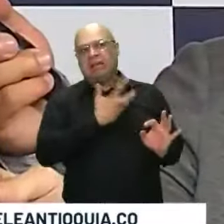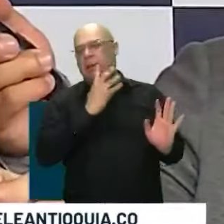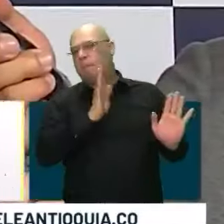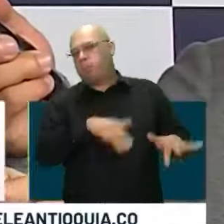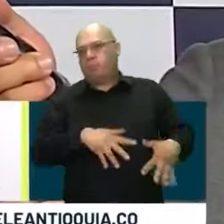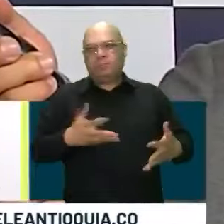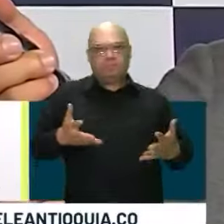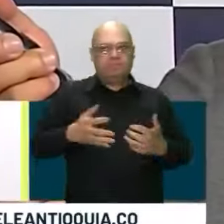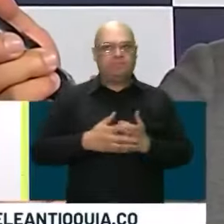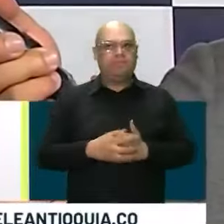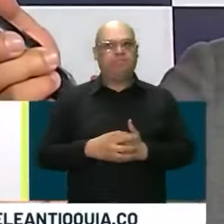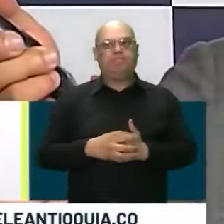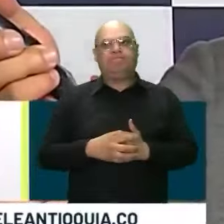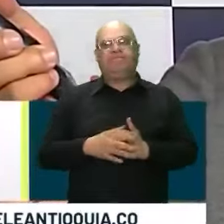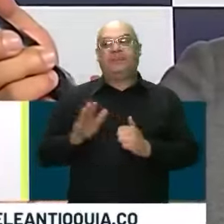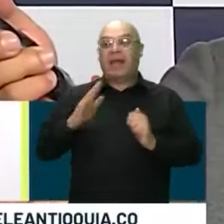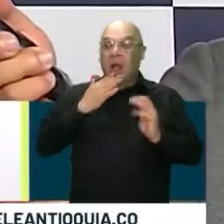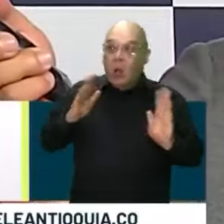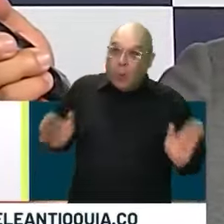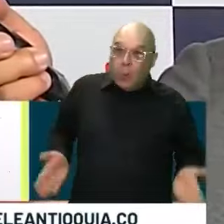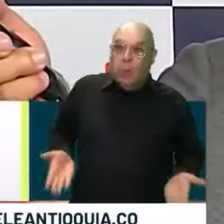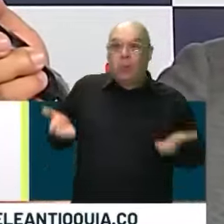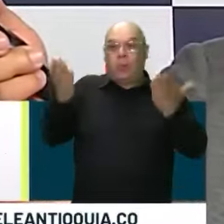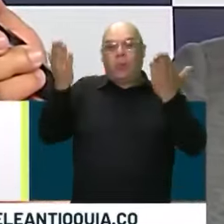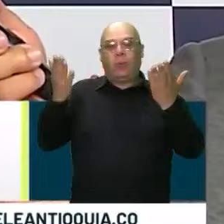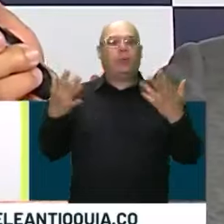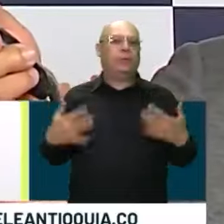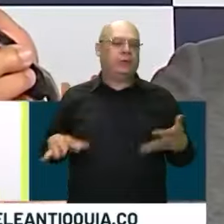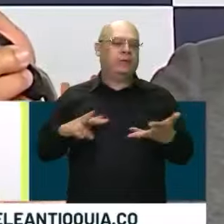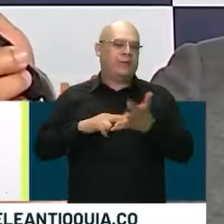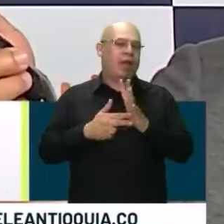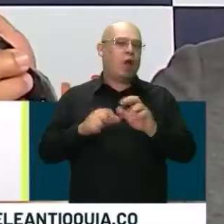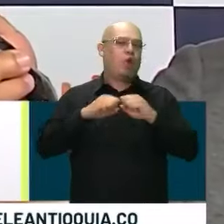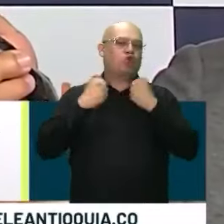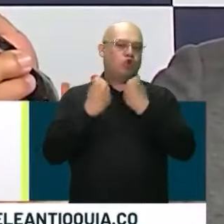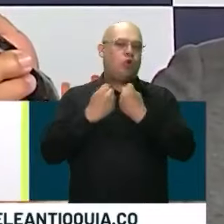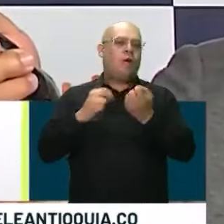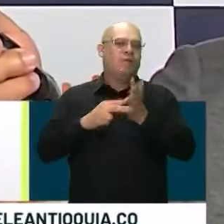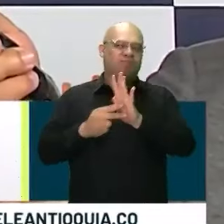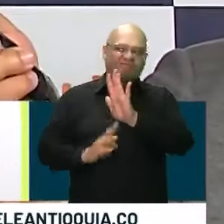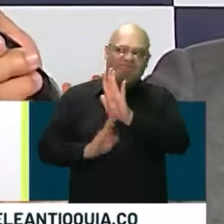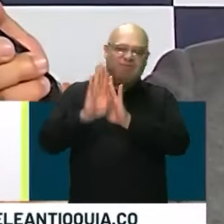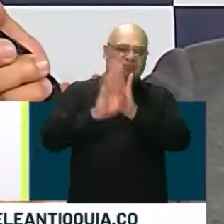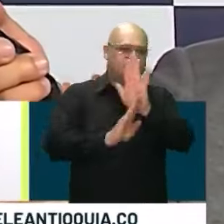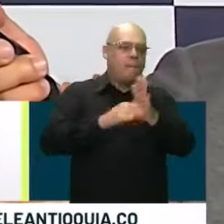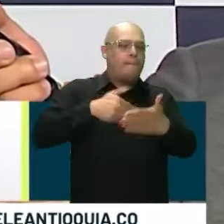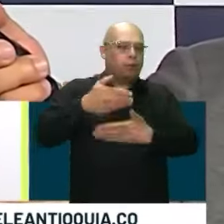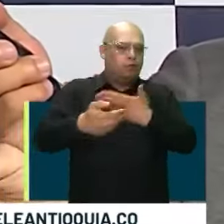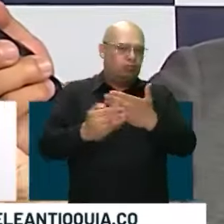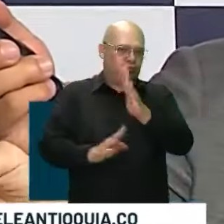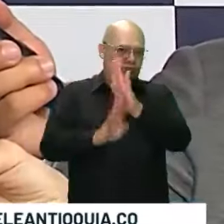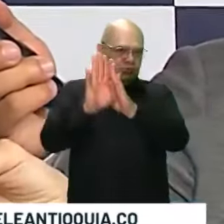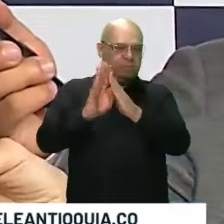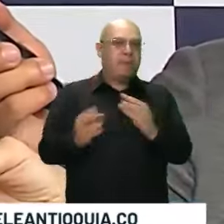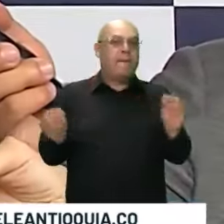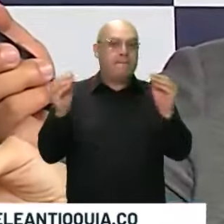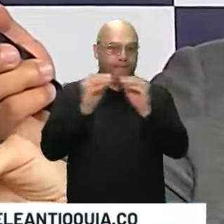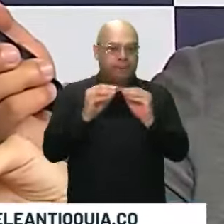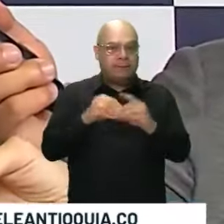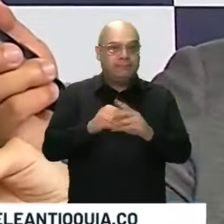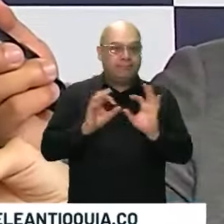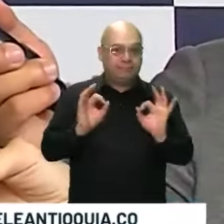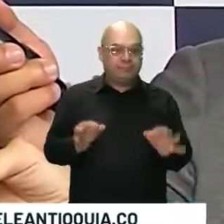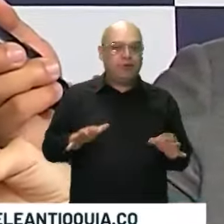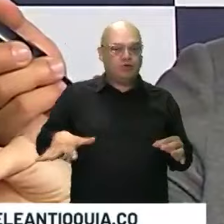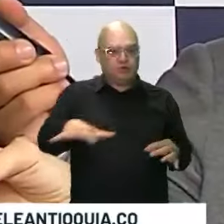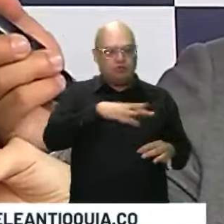Recuperar la institucionalidad de lo que significa el Consejo de Medellín y pues avanzar en todos esos procesos y por supuesto pues tener clara esa